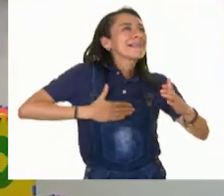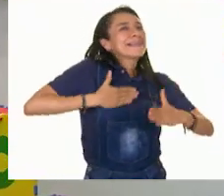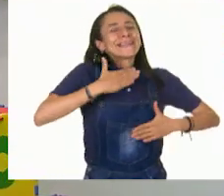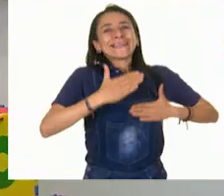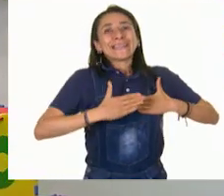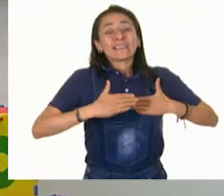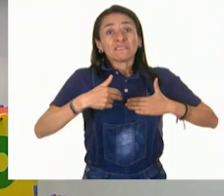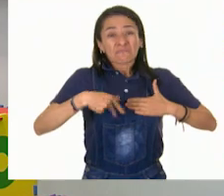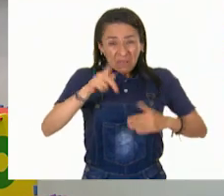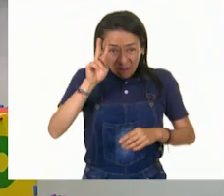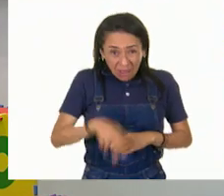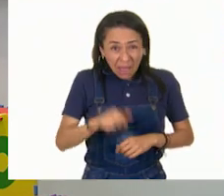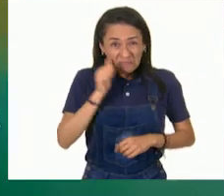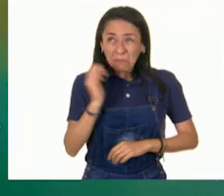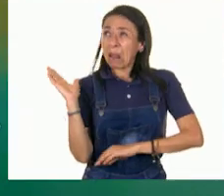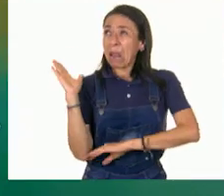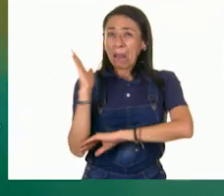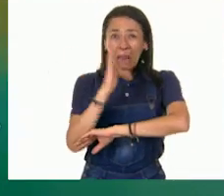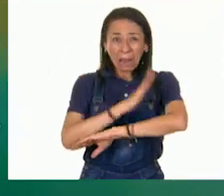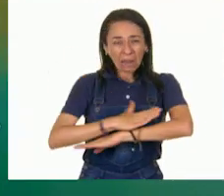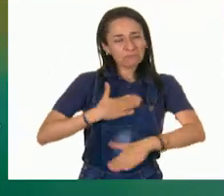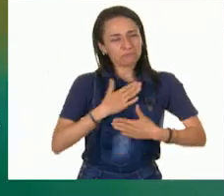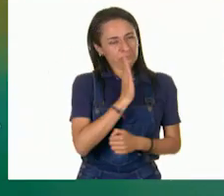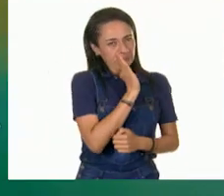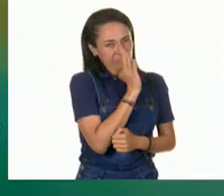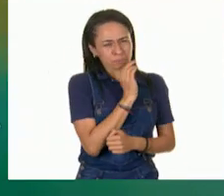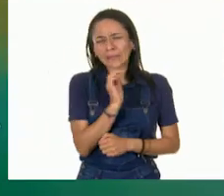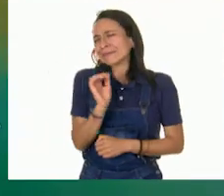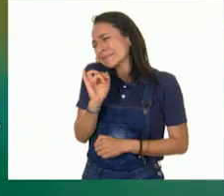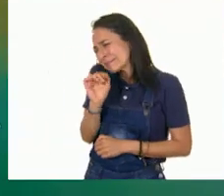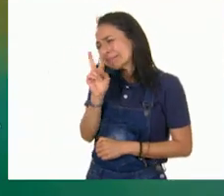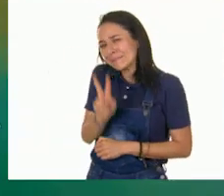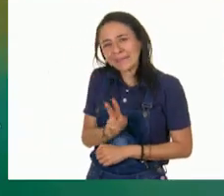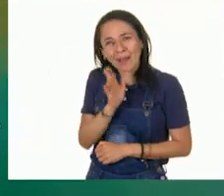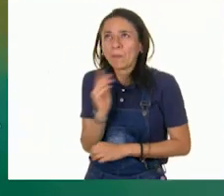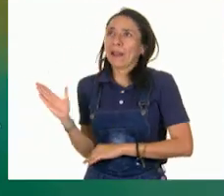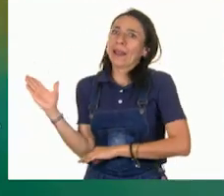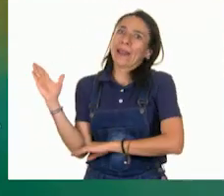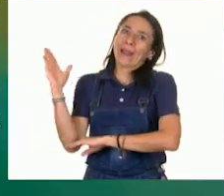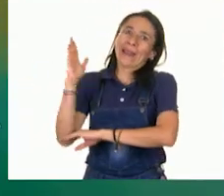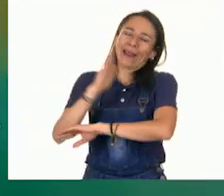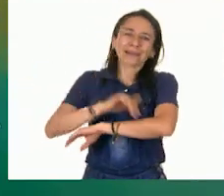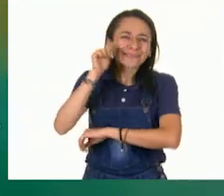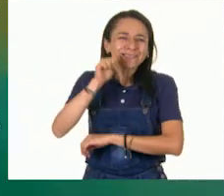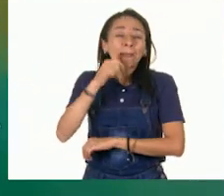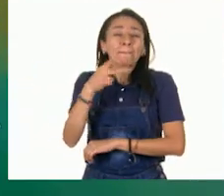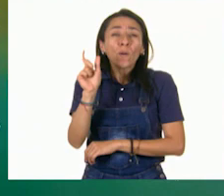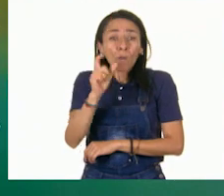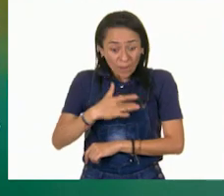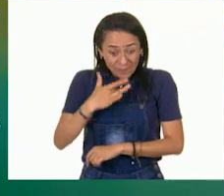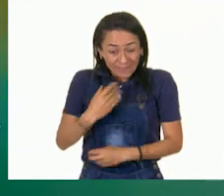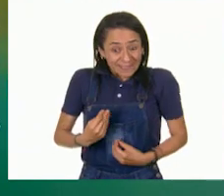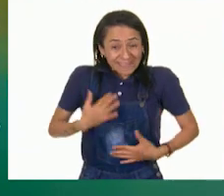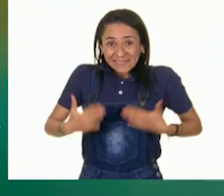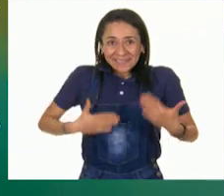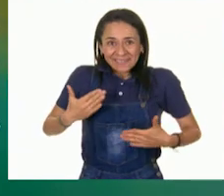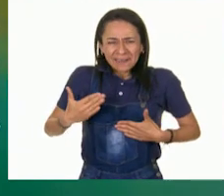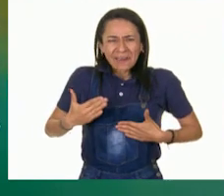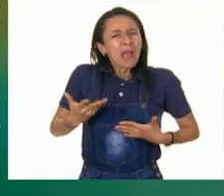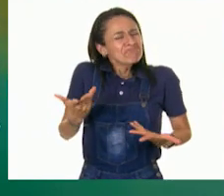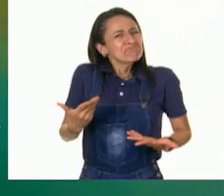puede siempre. No, no se puede siempre, pero cuando estamos alegres hay que vivirlo a plenitud y saber en qué intensidad lo estamos